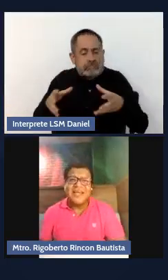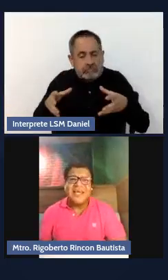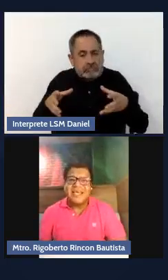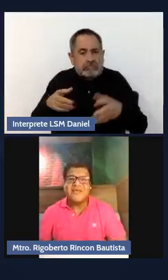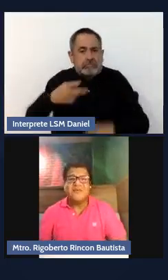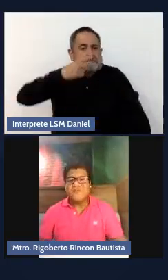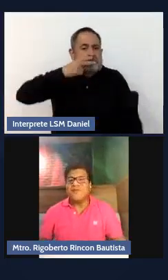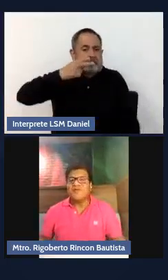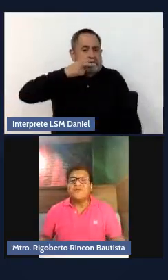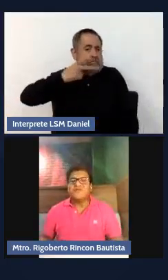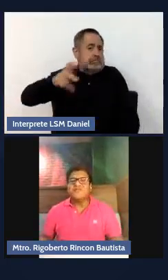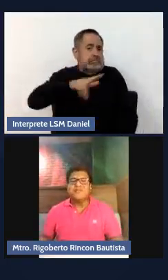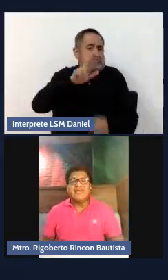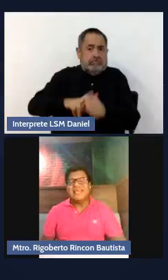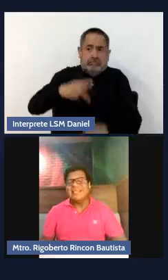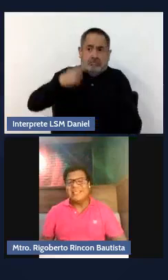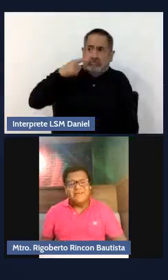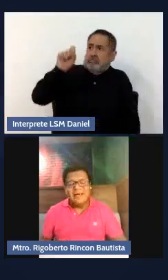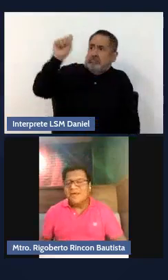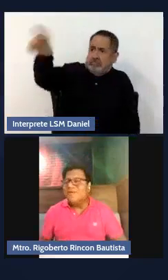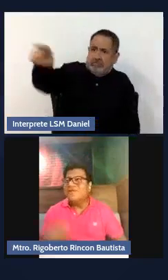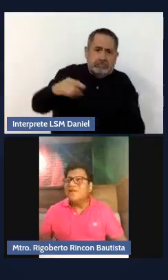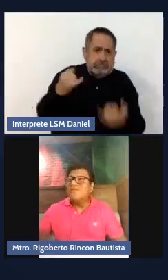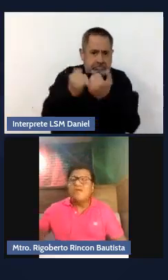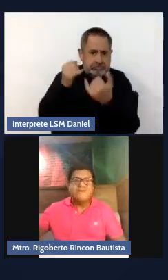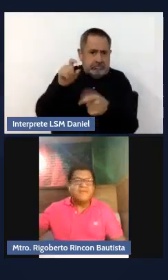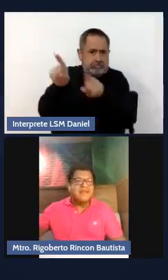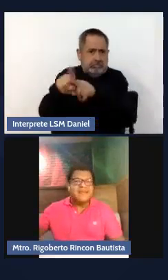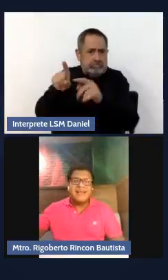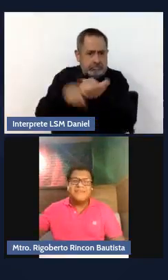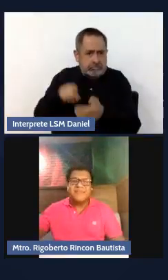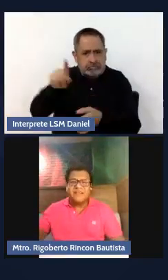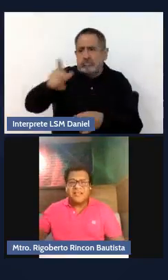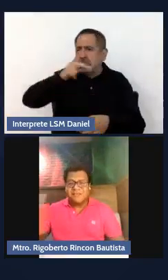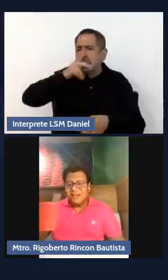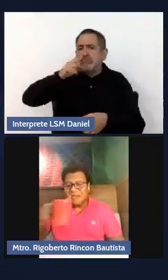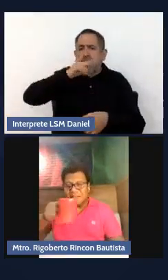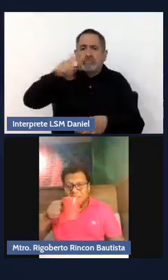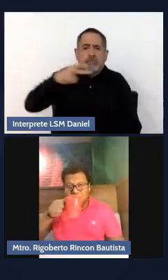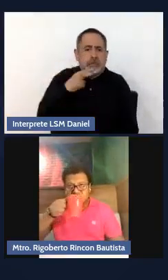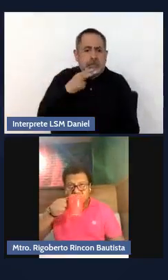puedo consumir el tabaco de una manera determinada.